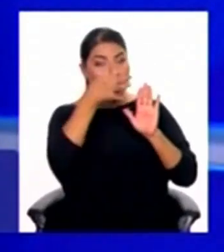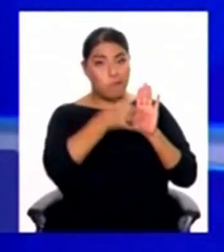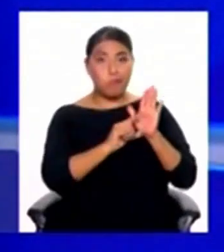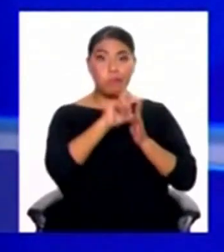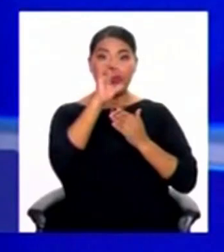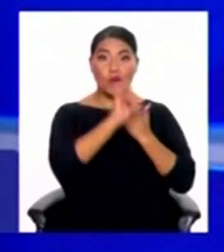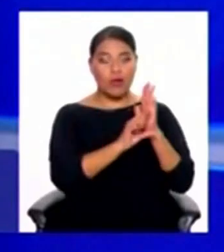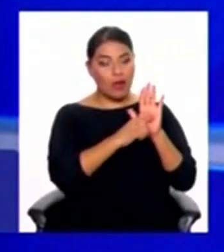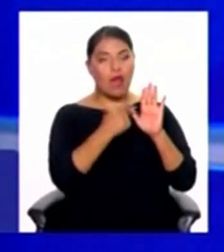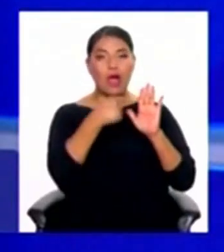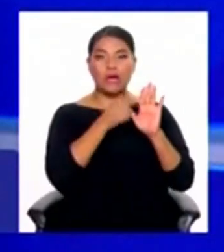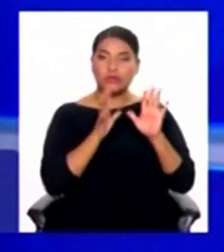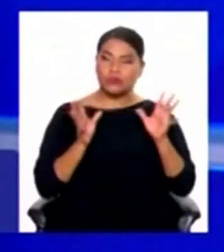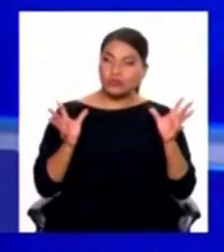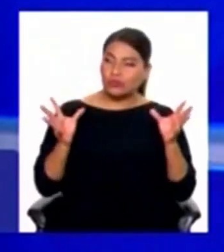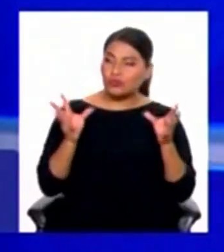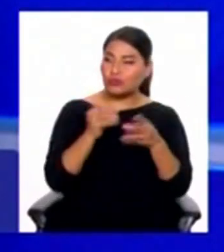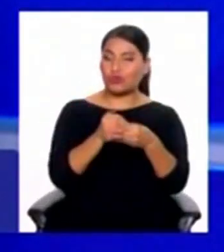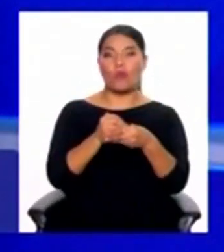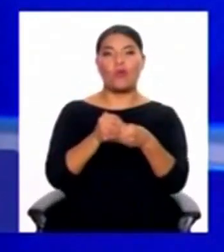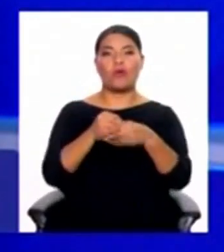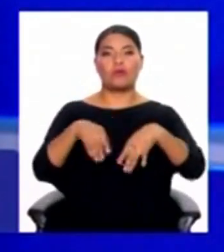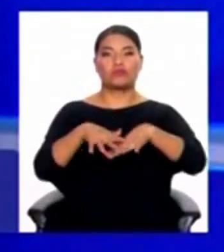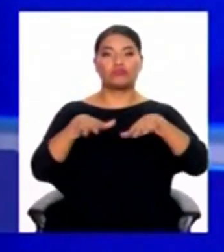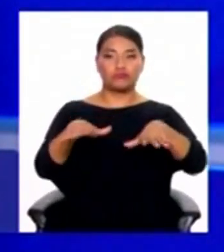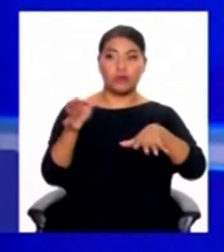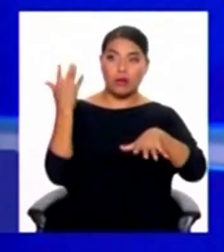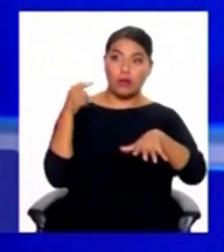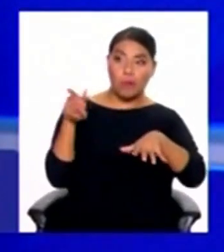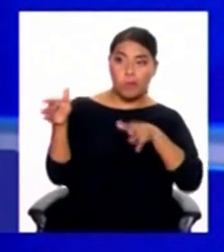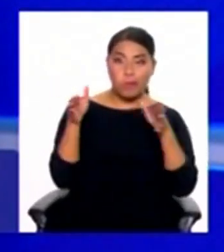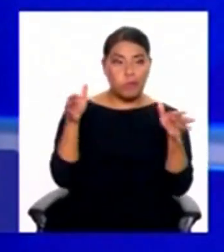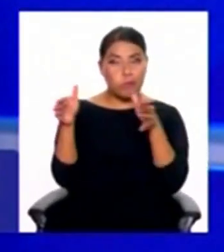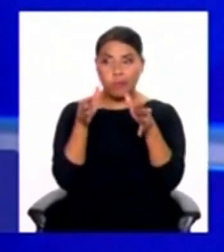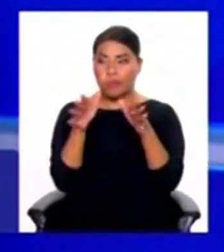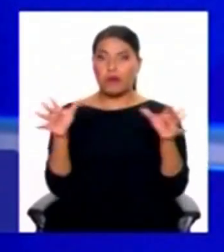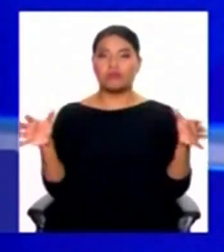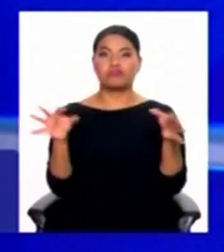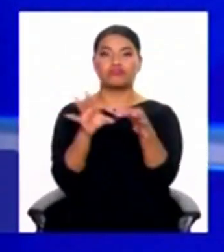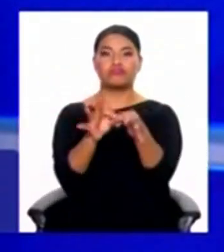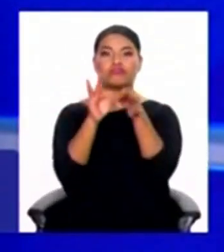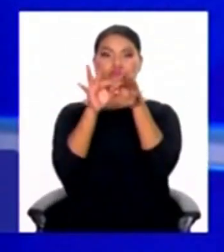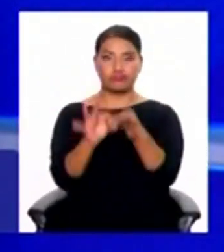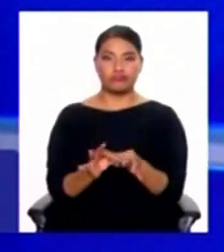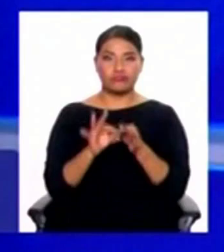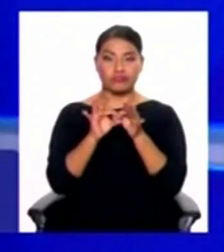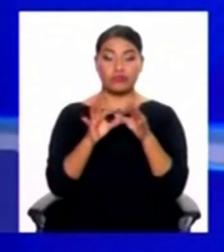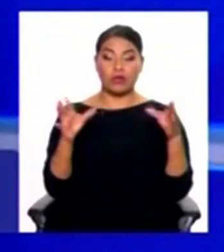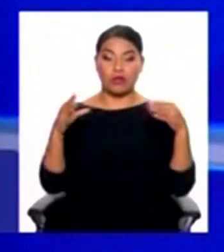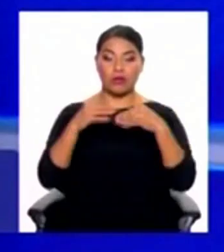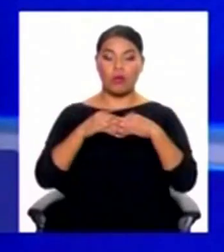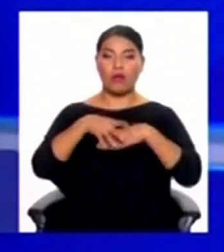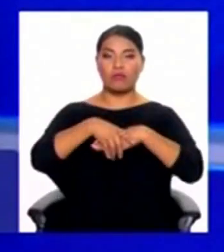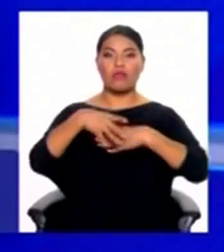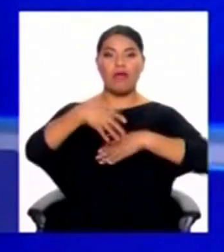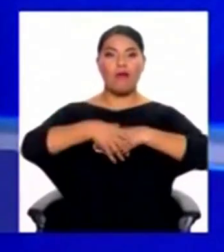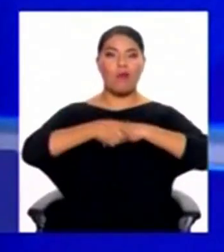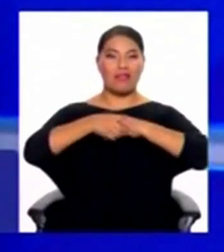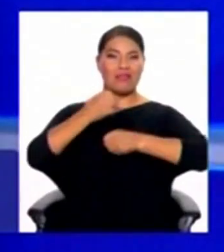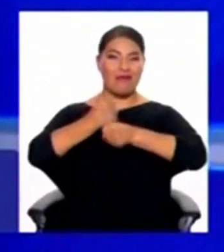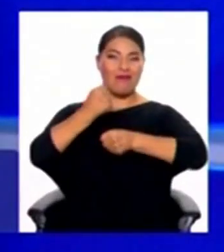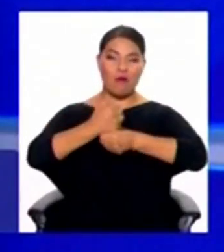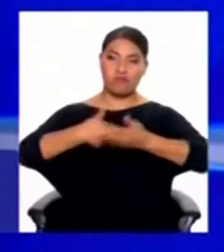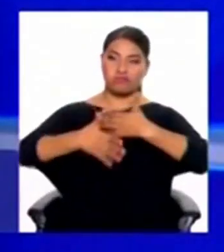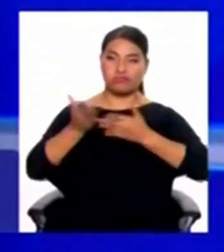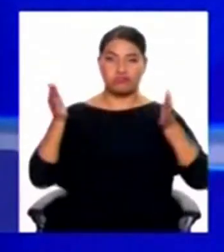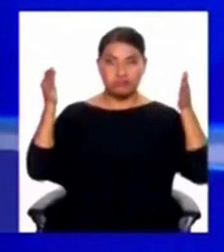orientar, dirigir, para que todos los esfuerzos que ya tenemos y que ya generamos desde el Estado peruano, gobiernos regionales y provinciales, se puedan alinear